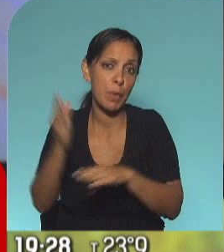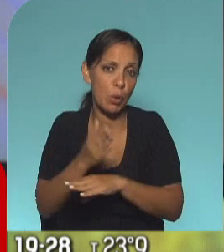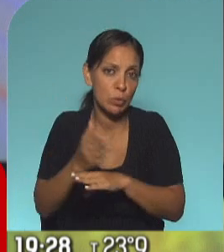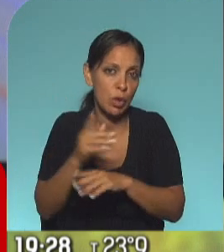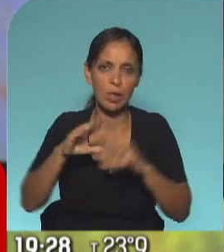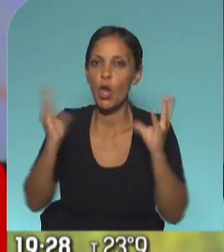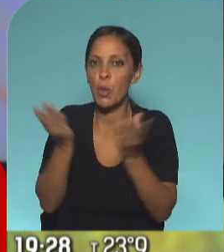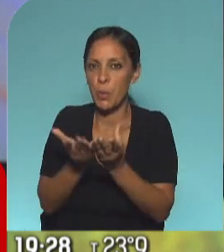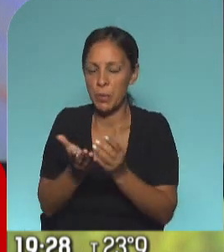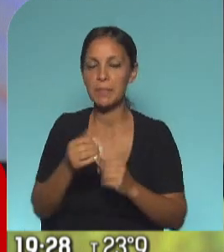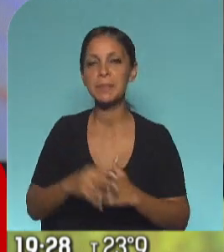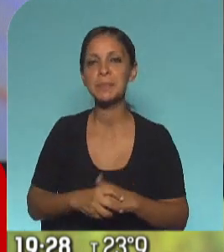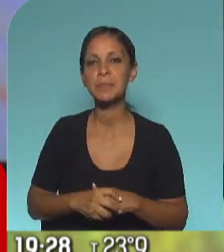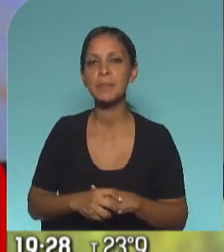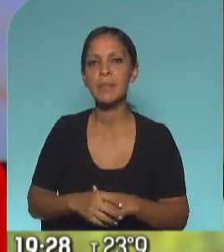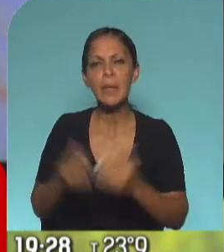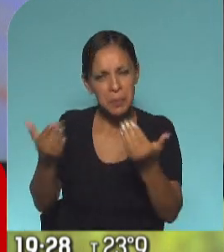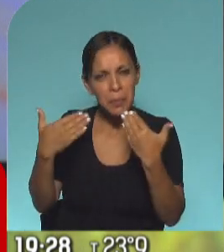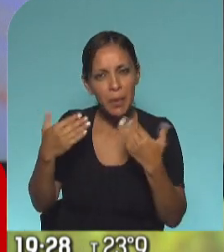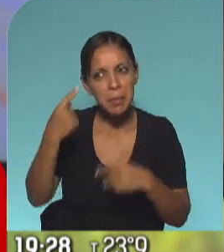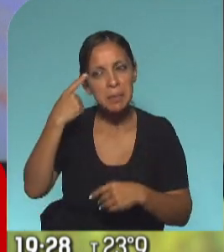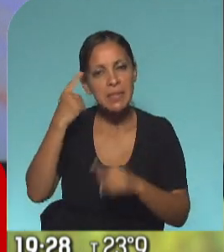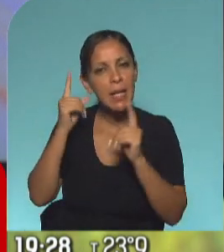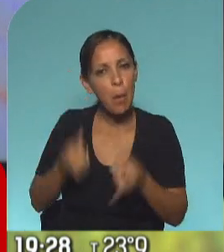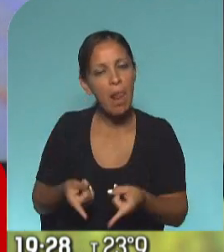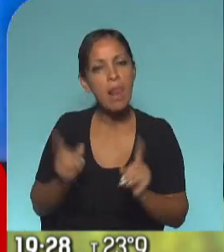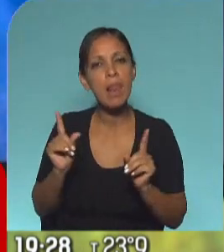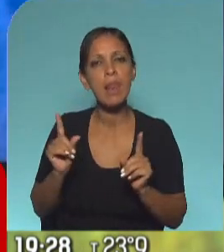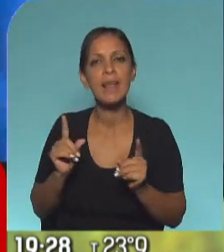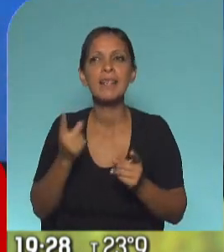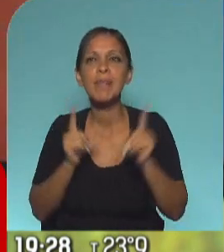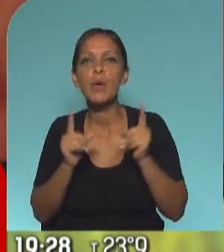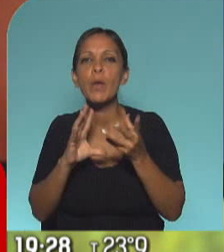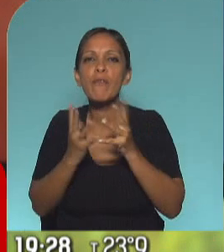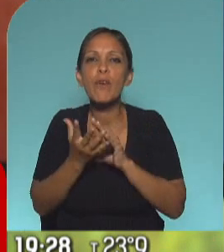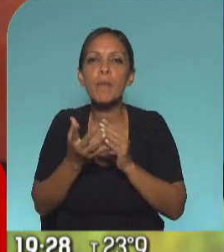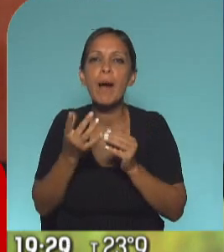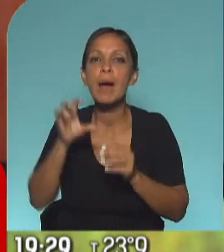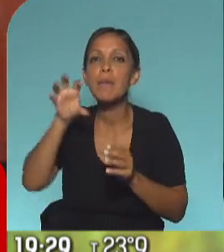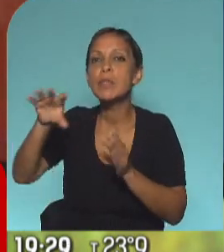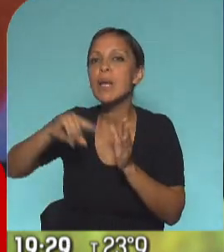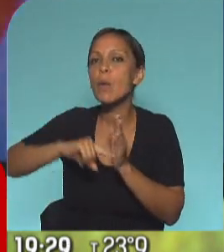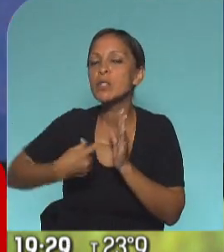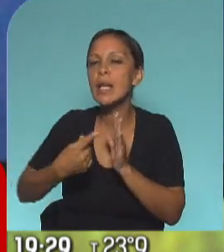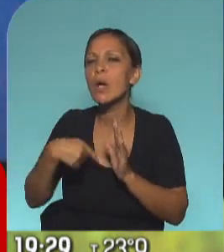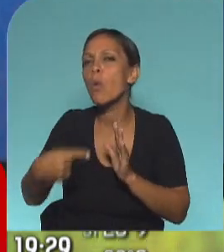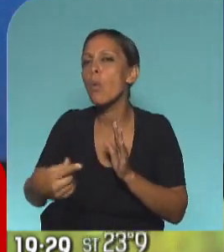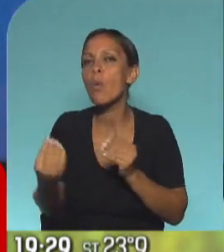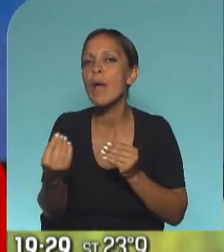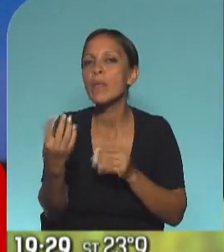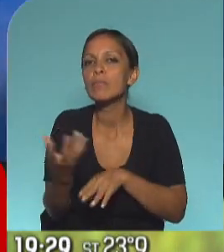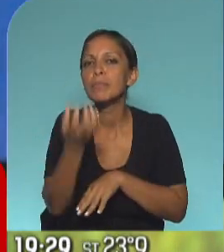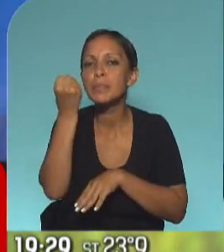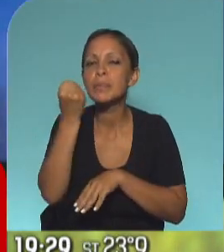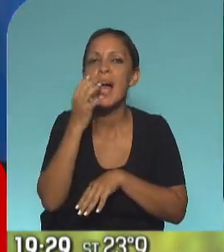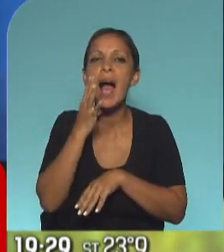mundo entero. ¿Se puede proyectar igualmente de alguna forma cuándo la provincia de Buenos Aires podría conseguir algo